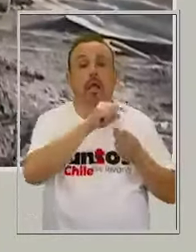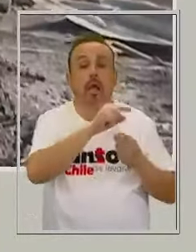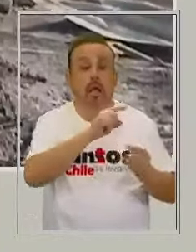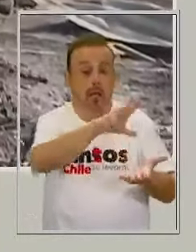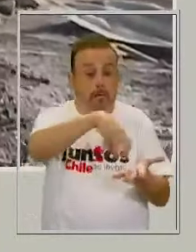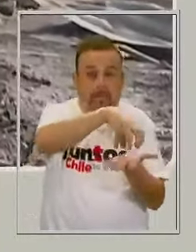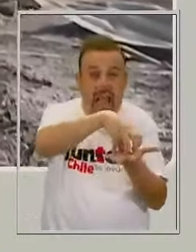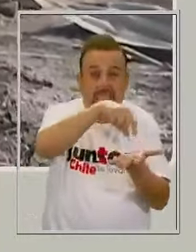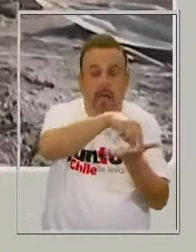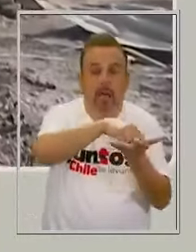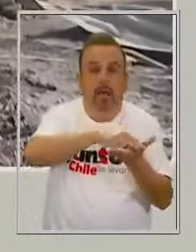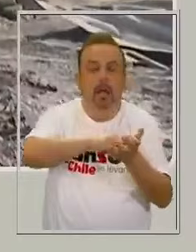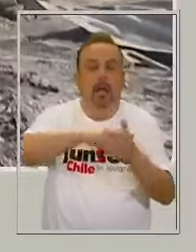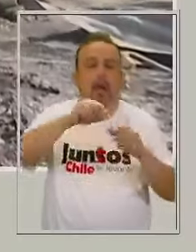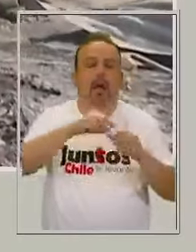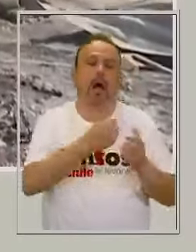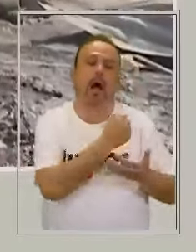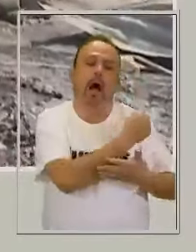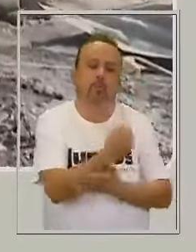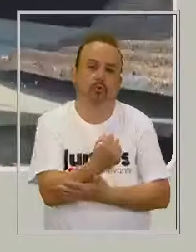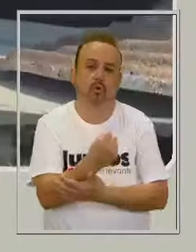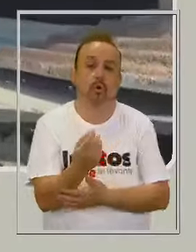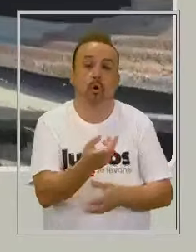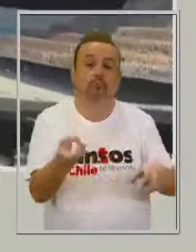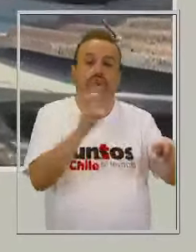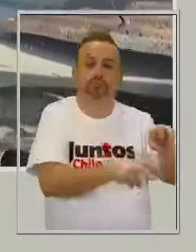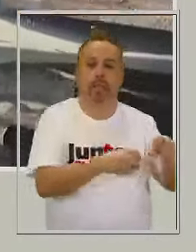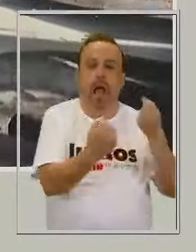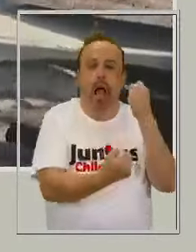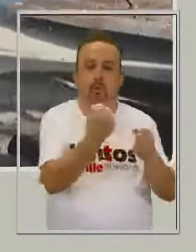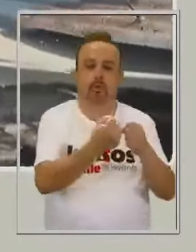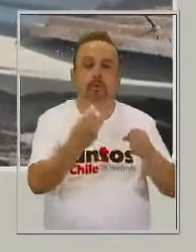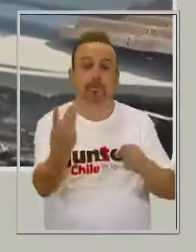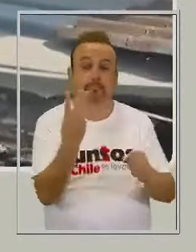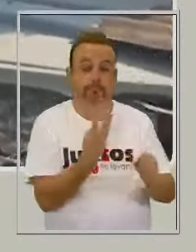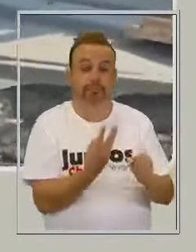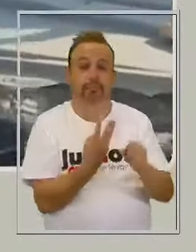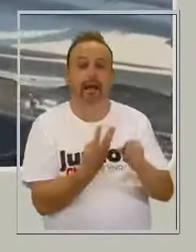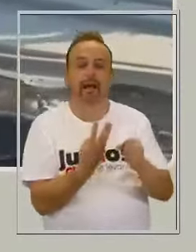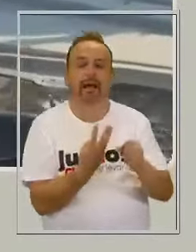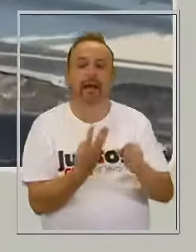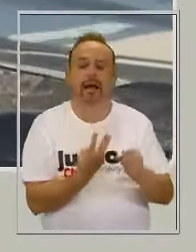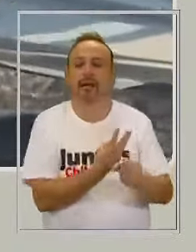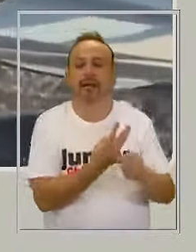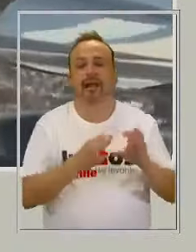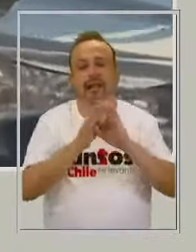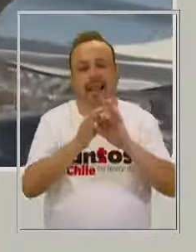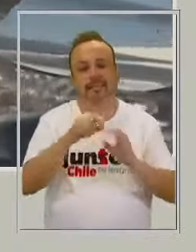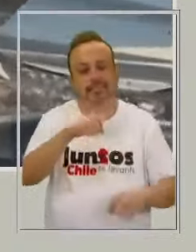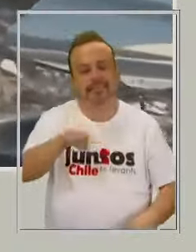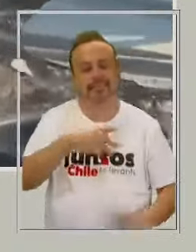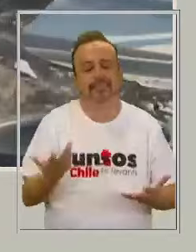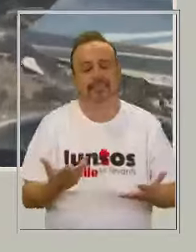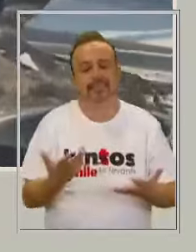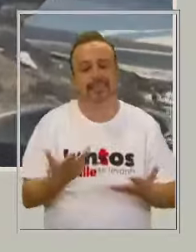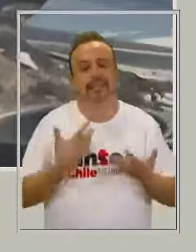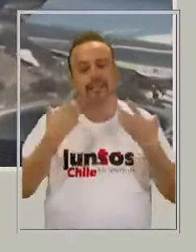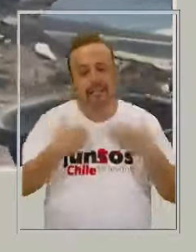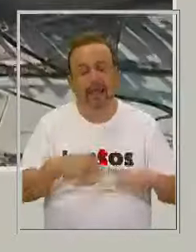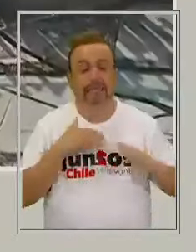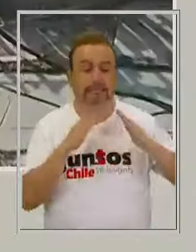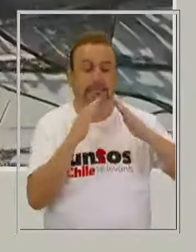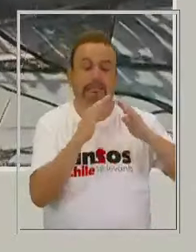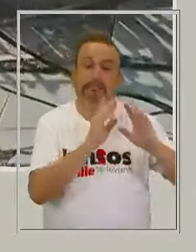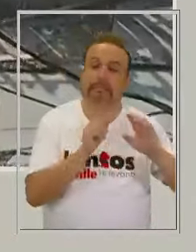plaza, que los auxilió, los subió al vehículo. Y gracias a ellos, claro, se pudieron